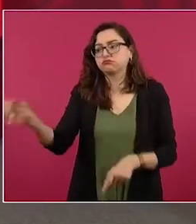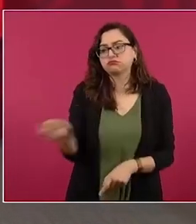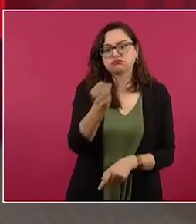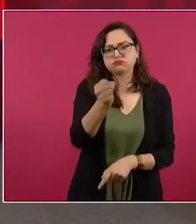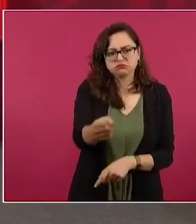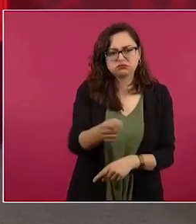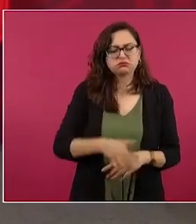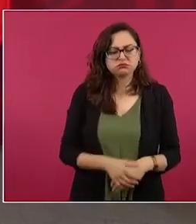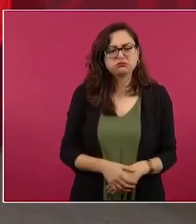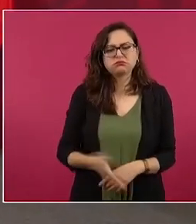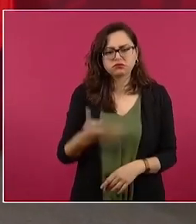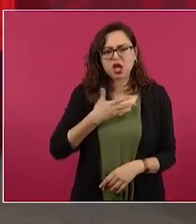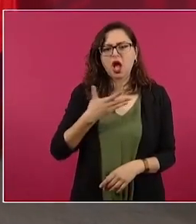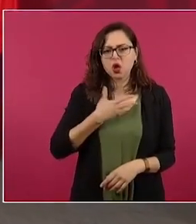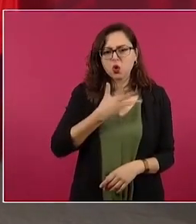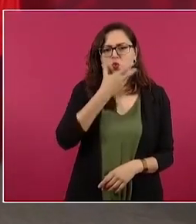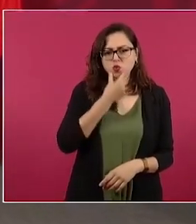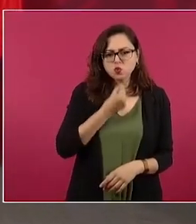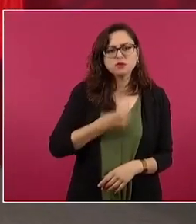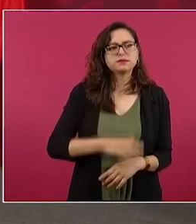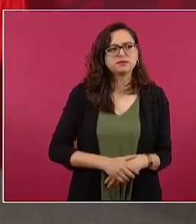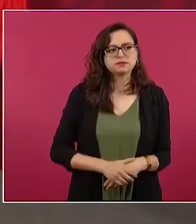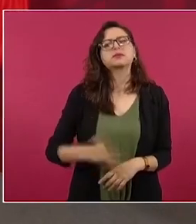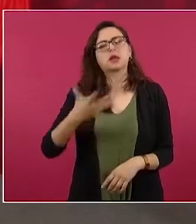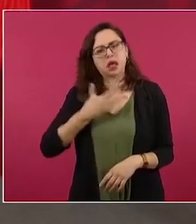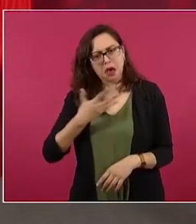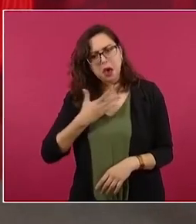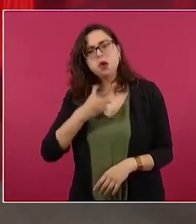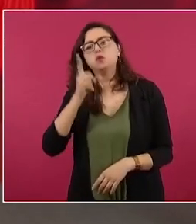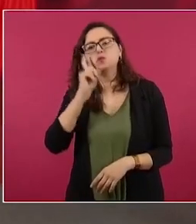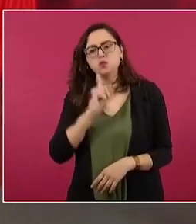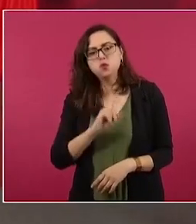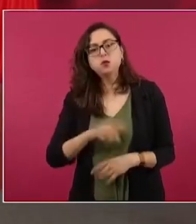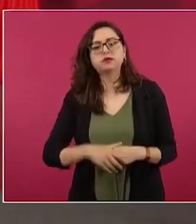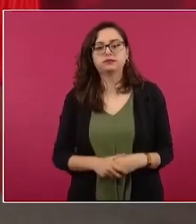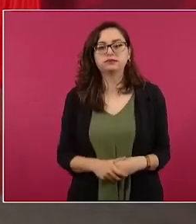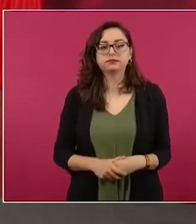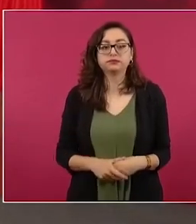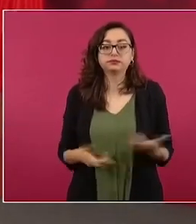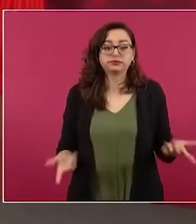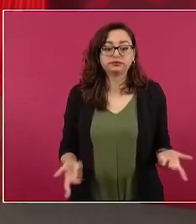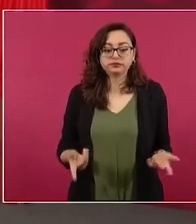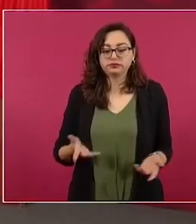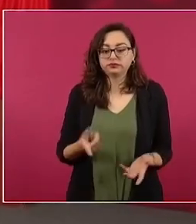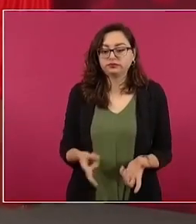mujeres y hay hombres. Ya en el movimiento nuestro